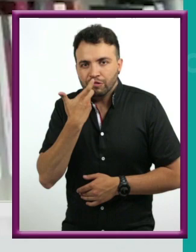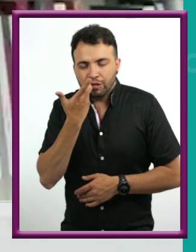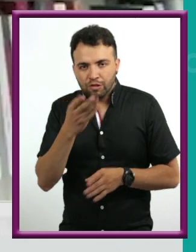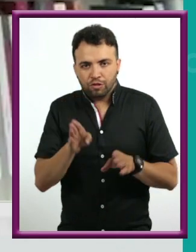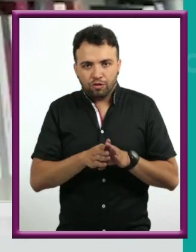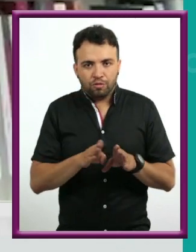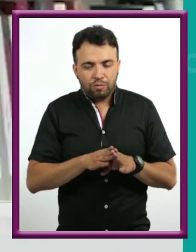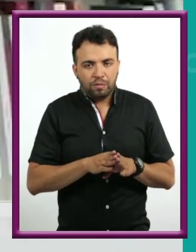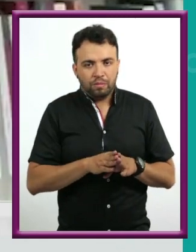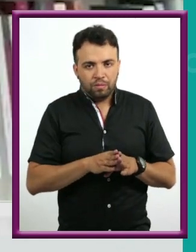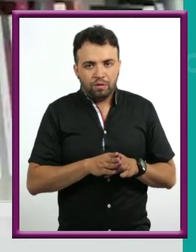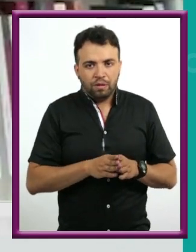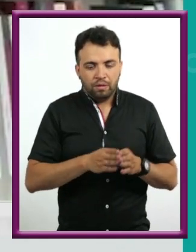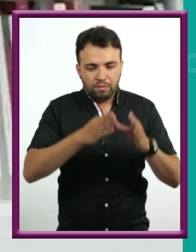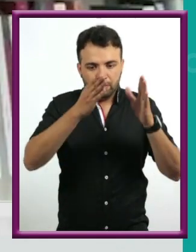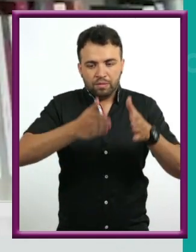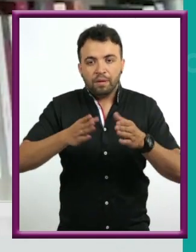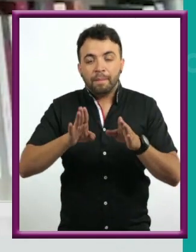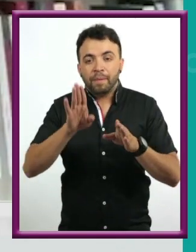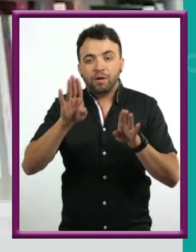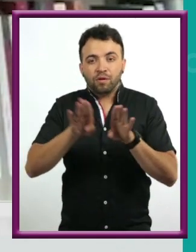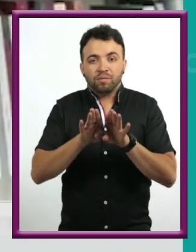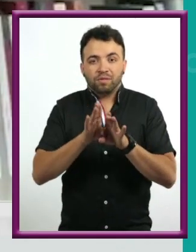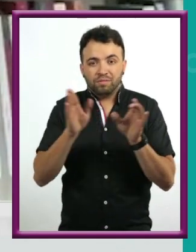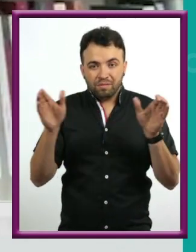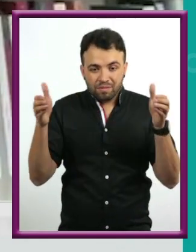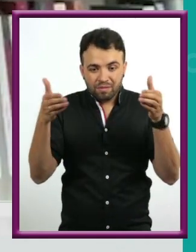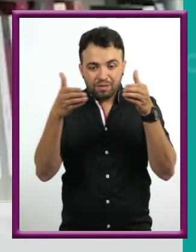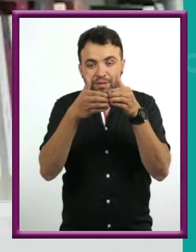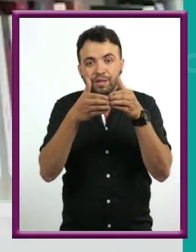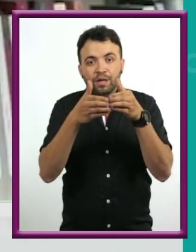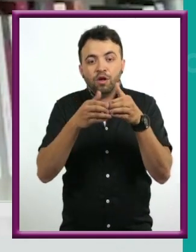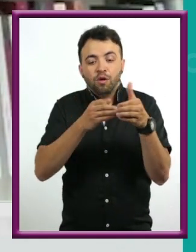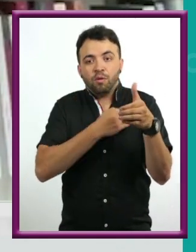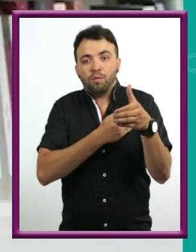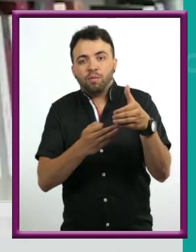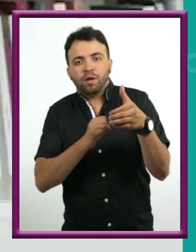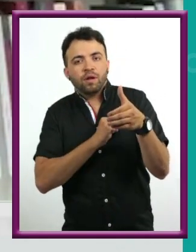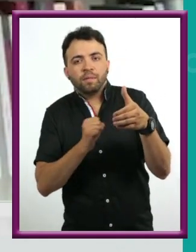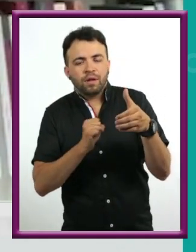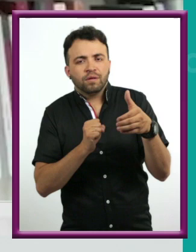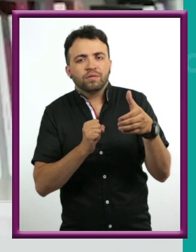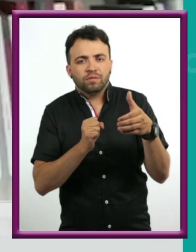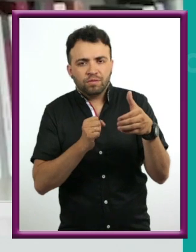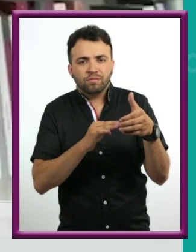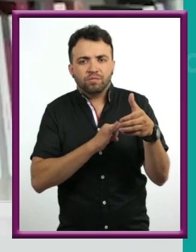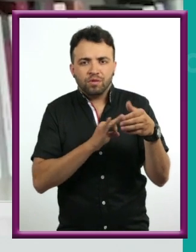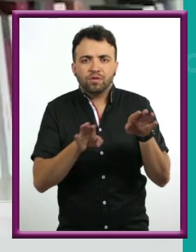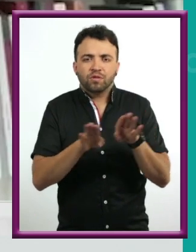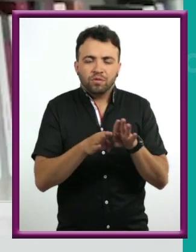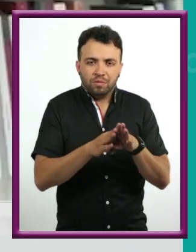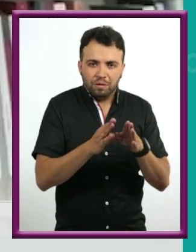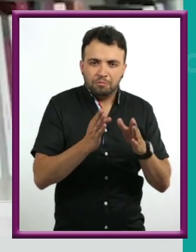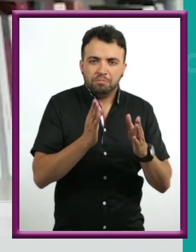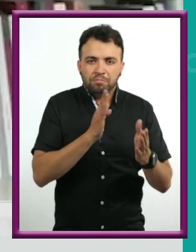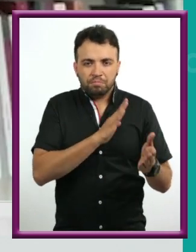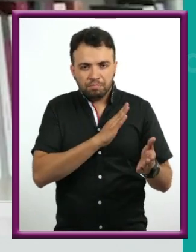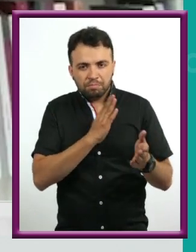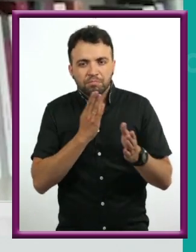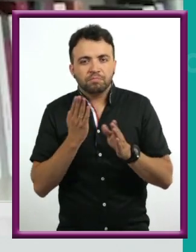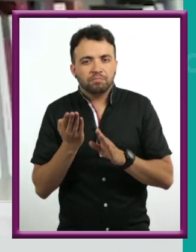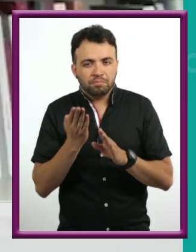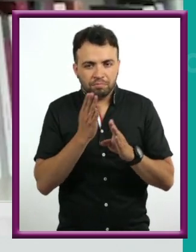desde esta dualidad, trato de no encasillarlos jamás en que si son buenos o malos. Más